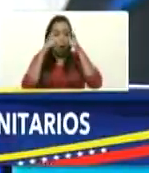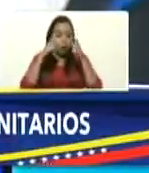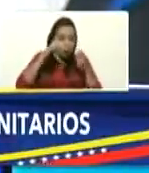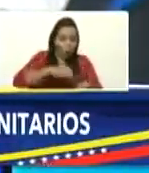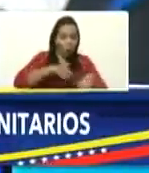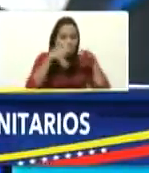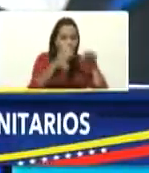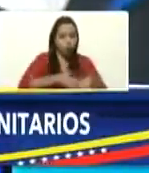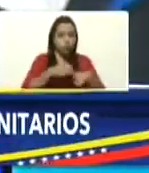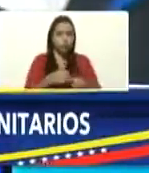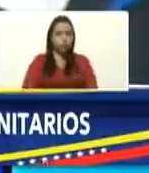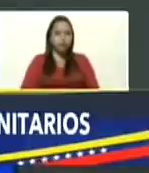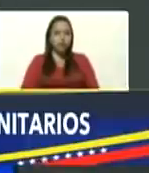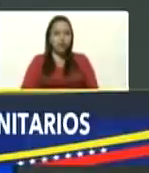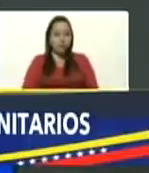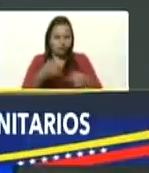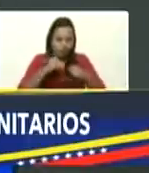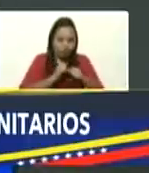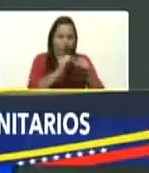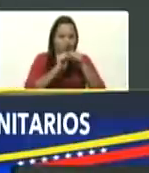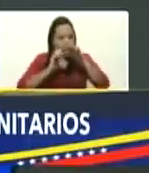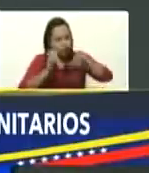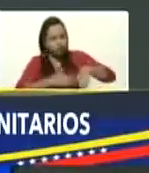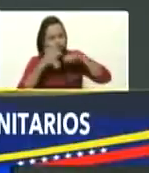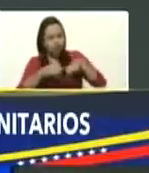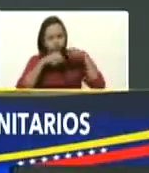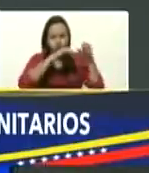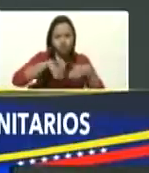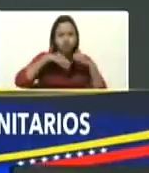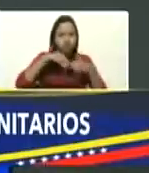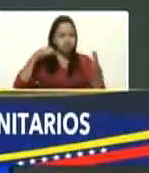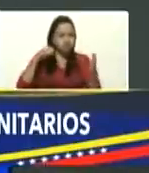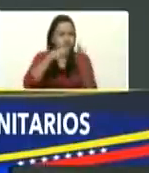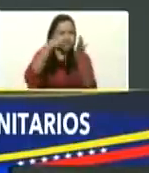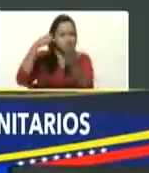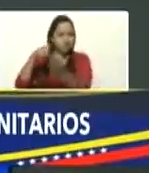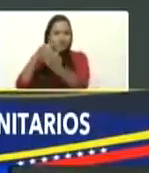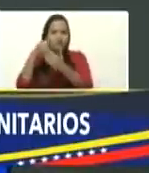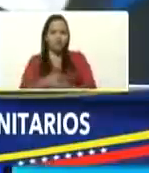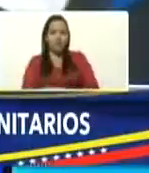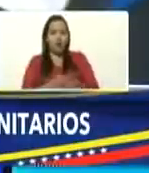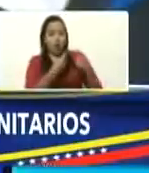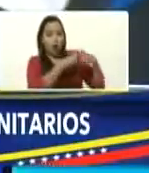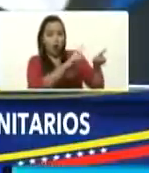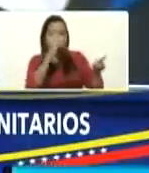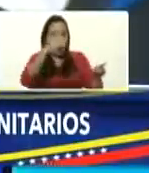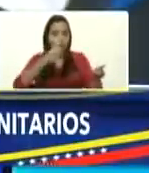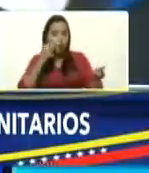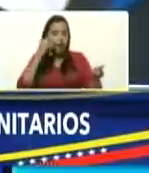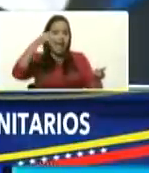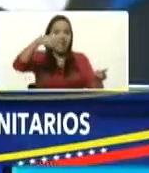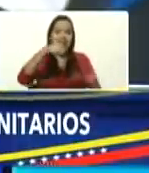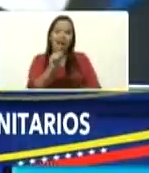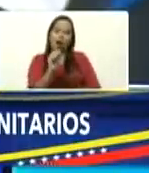Porque va es ¡pum, pum! Pa'lante, compadre. Y a Naúm lo llaman el